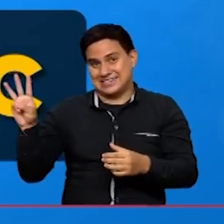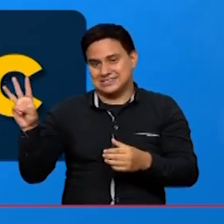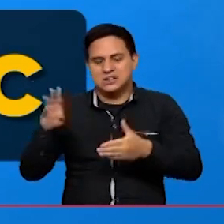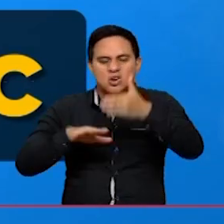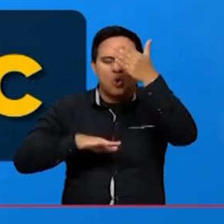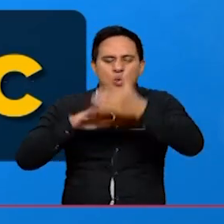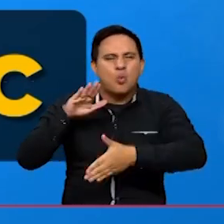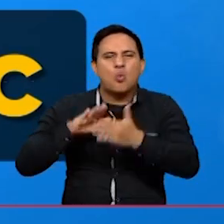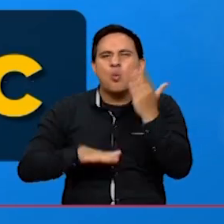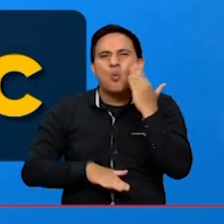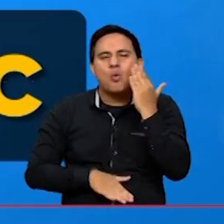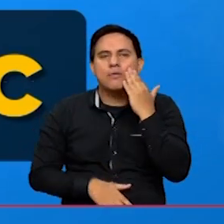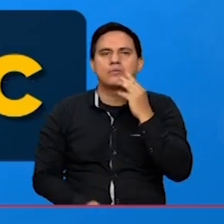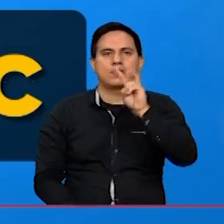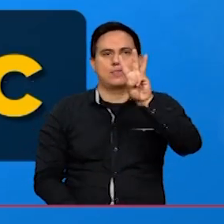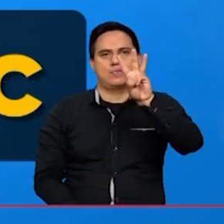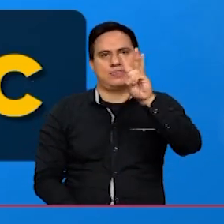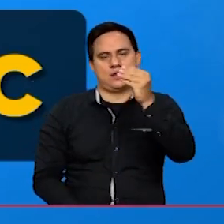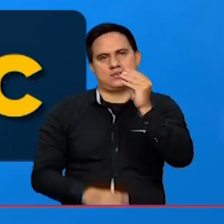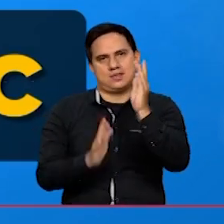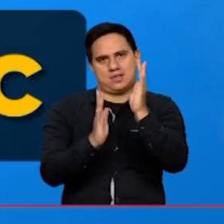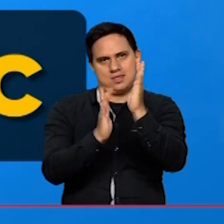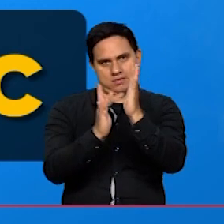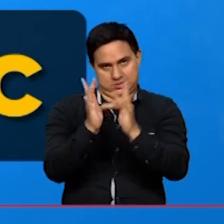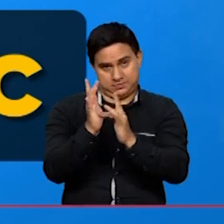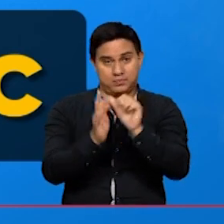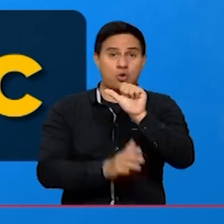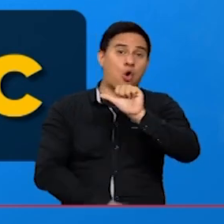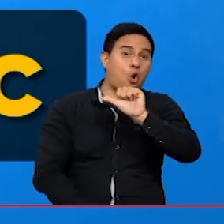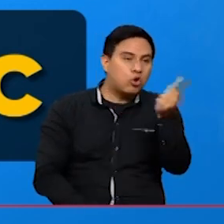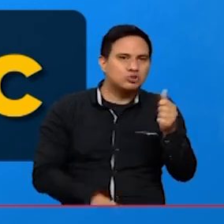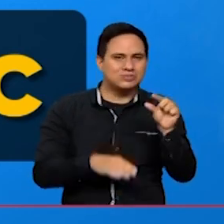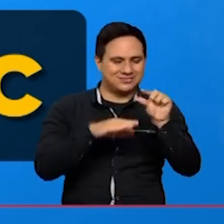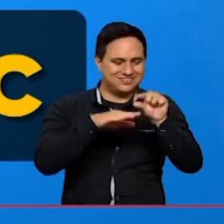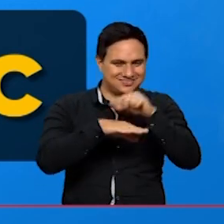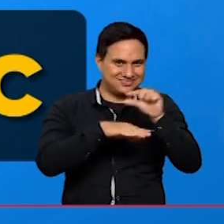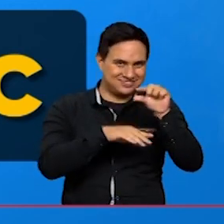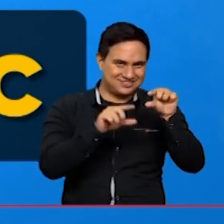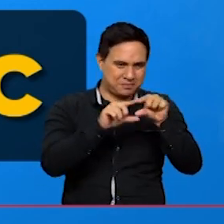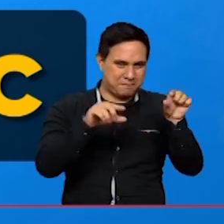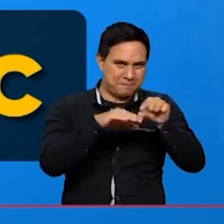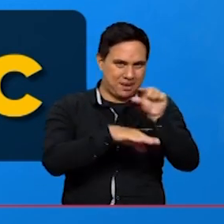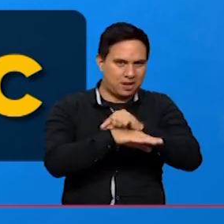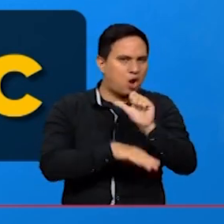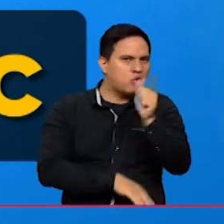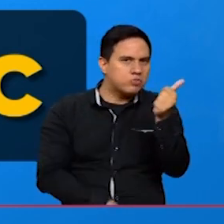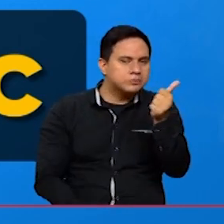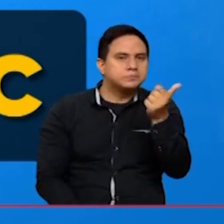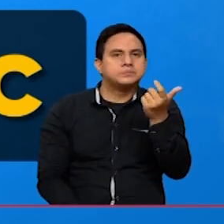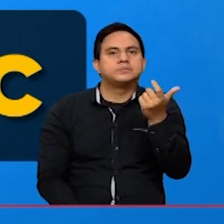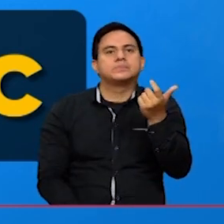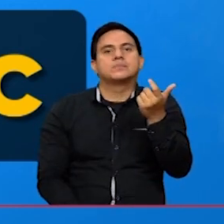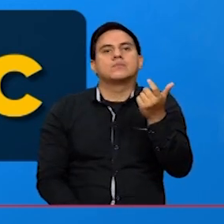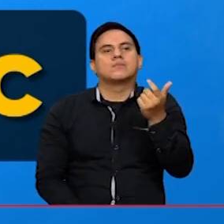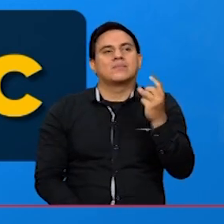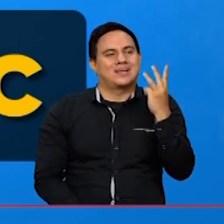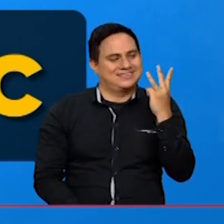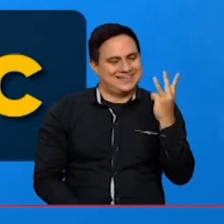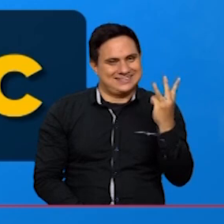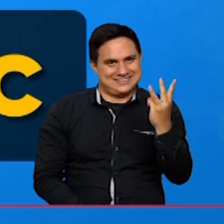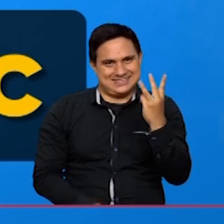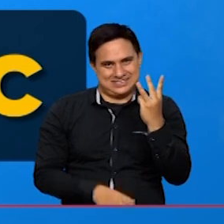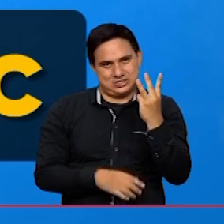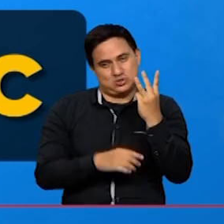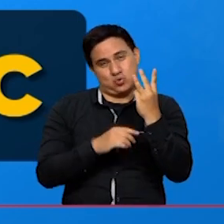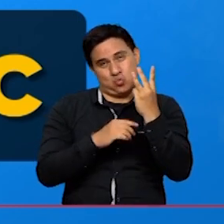pagar hasta el 30 de abril. Las placas que continúan son las que están con números del 334